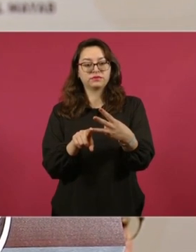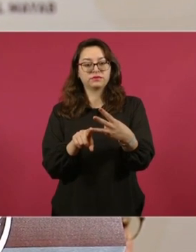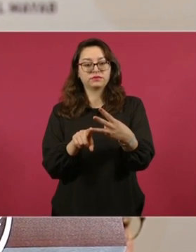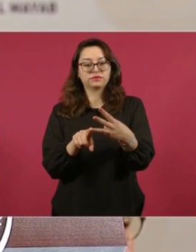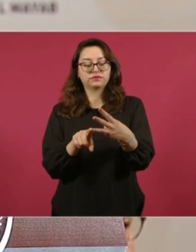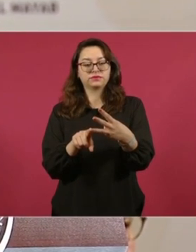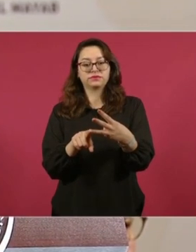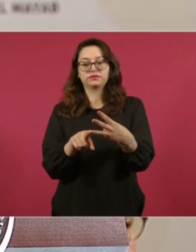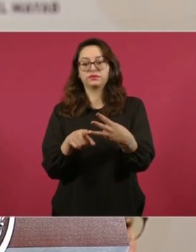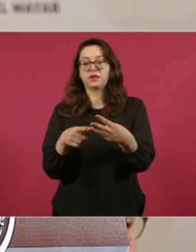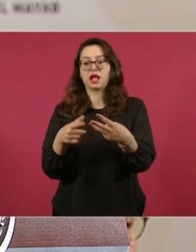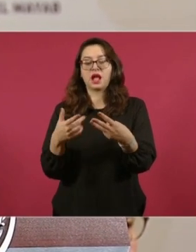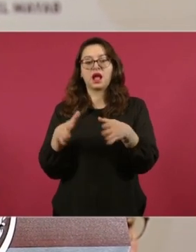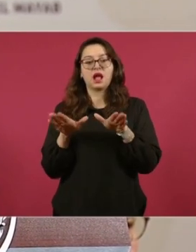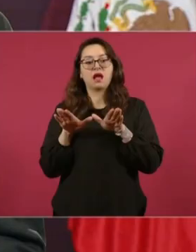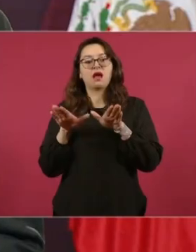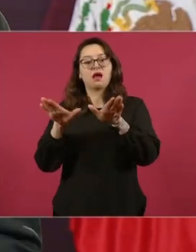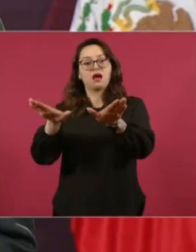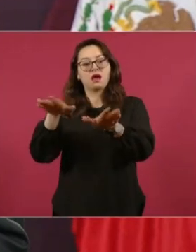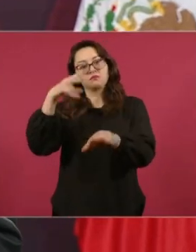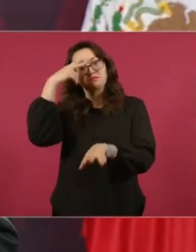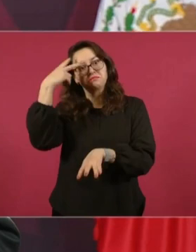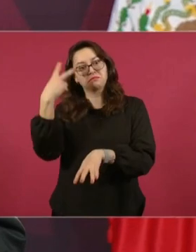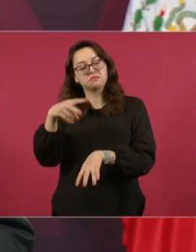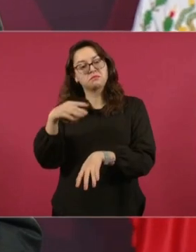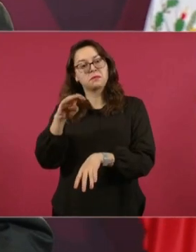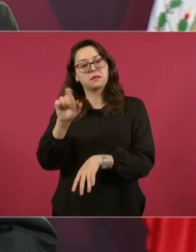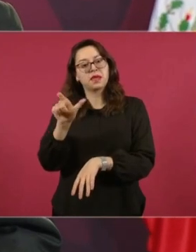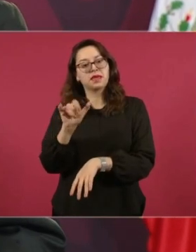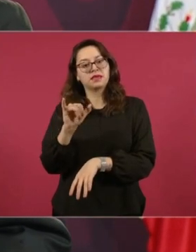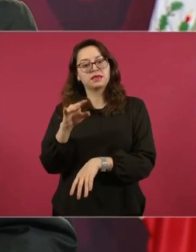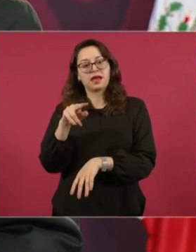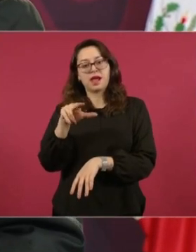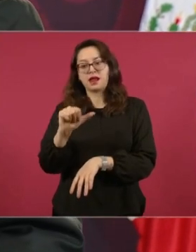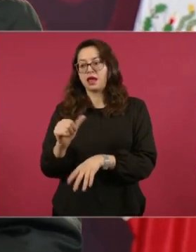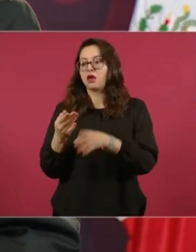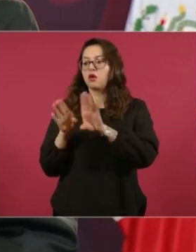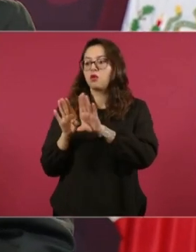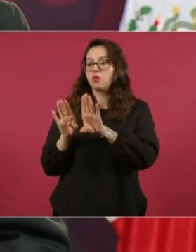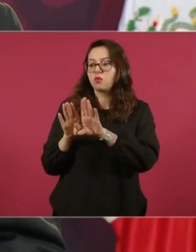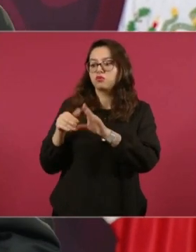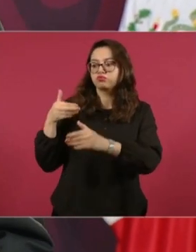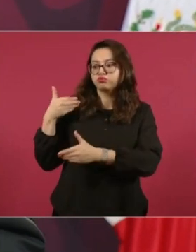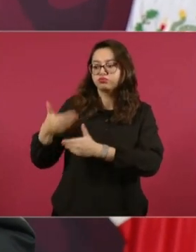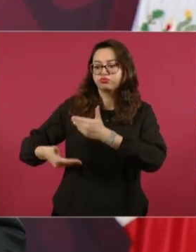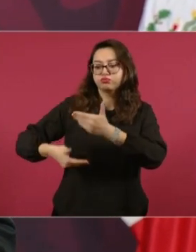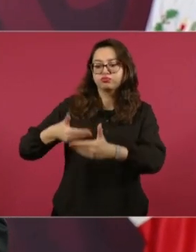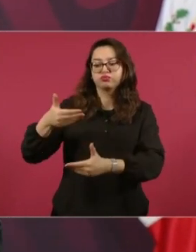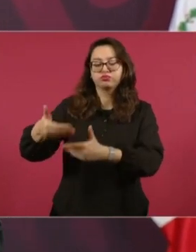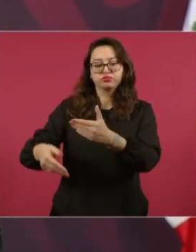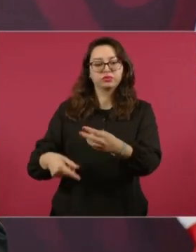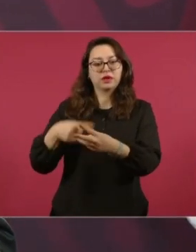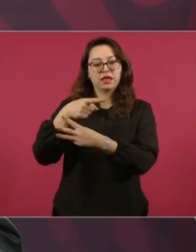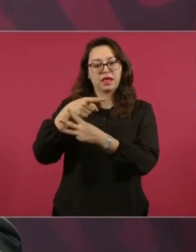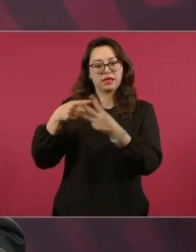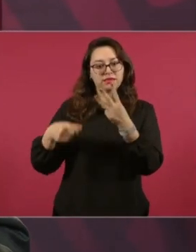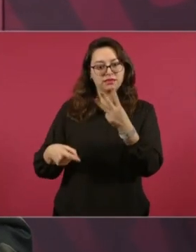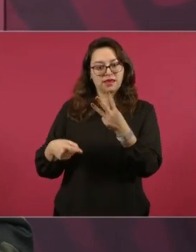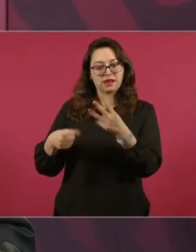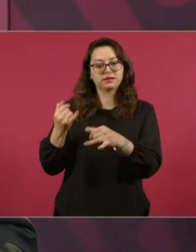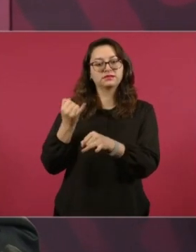de Mexicana de Aviación. Son los tres informes. Pero antes